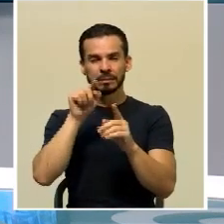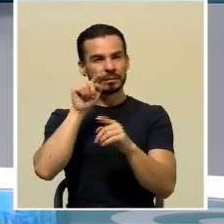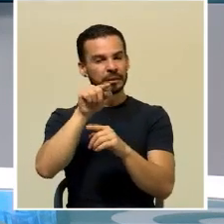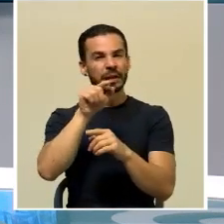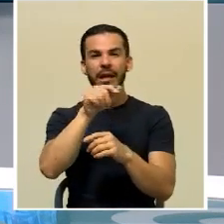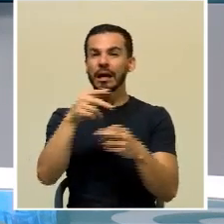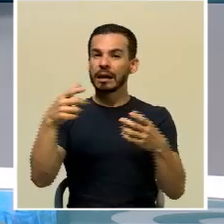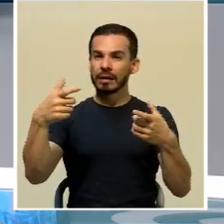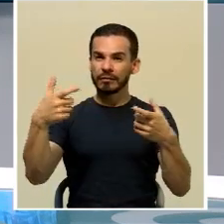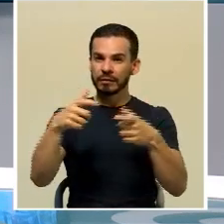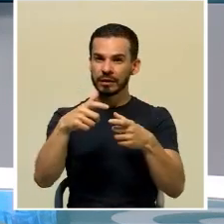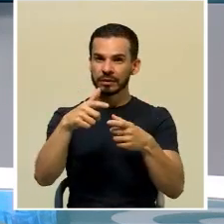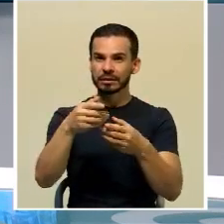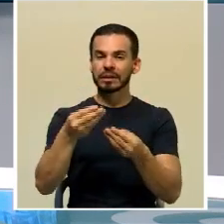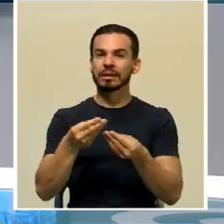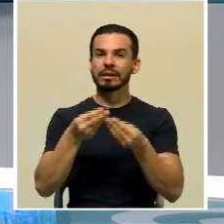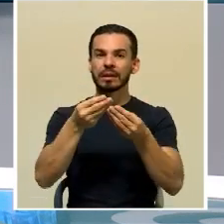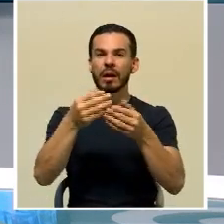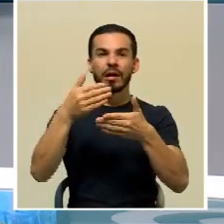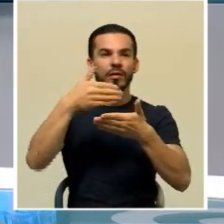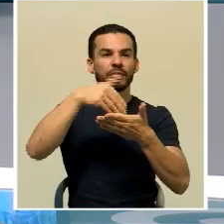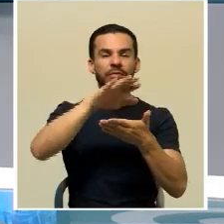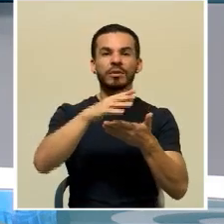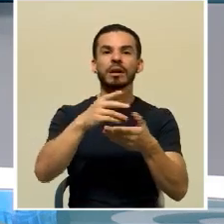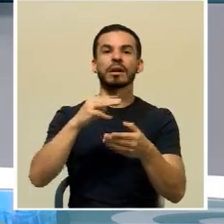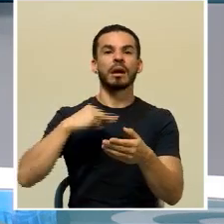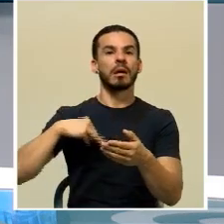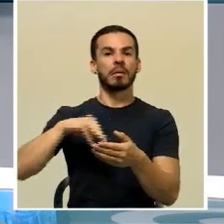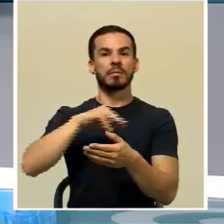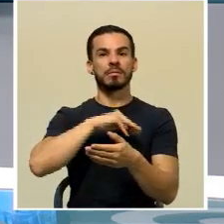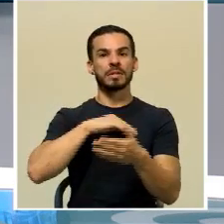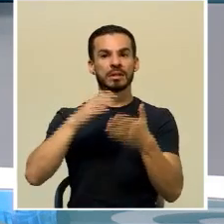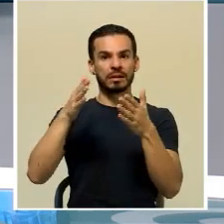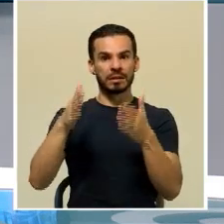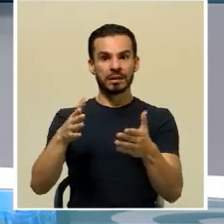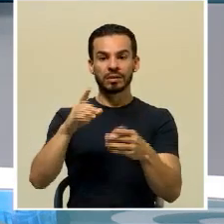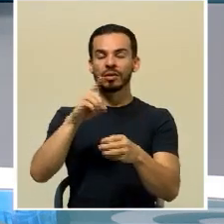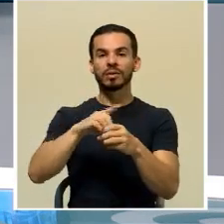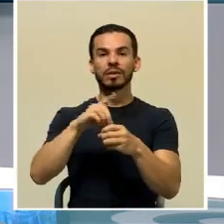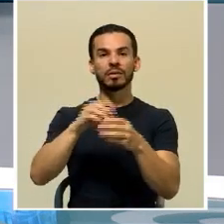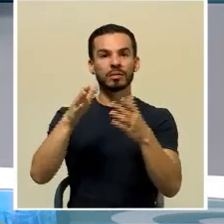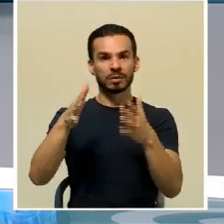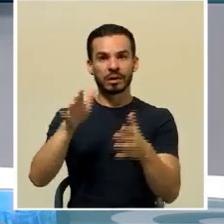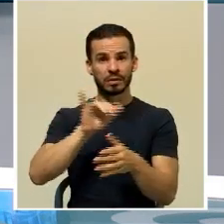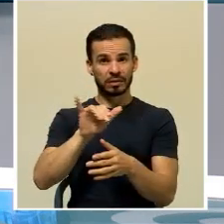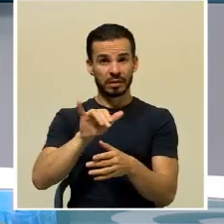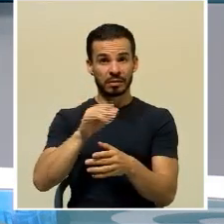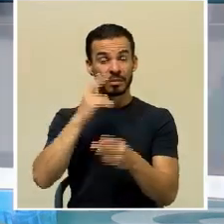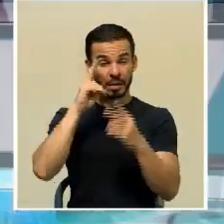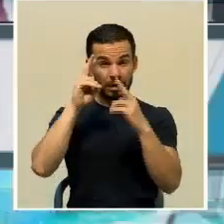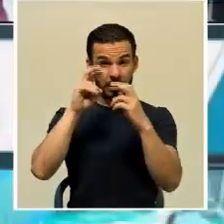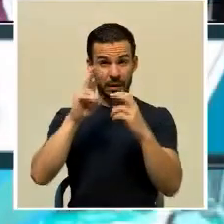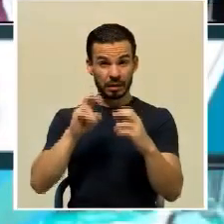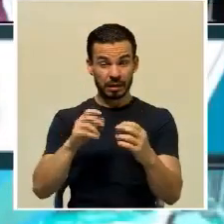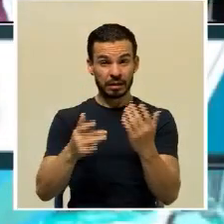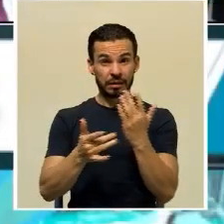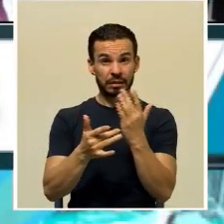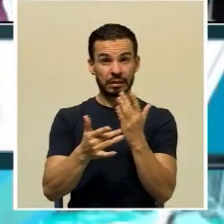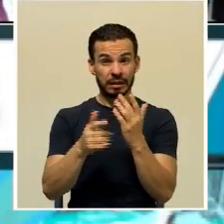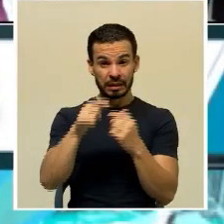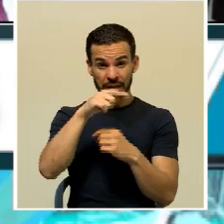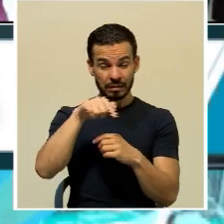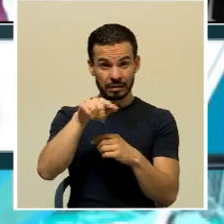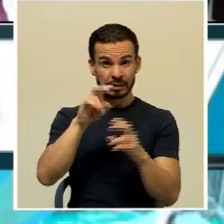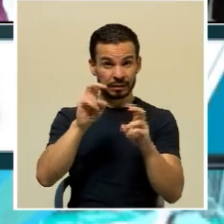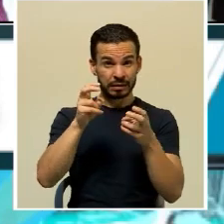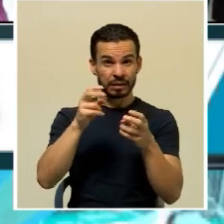de que el recorte dejaría por fuera a ministros y diputados. Para analizar técnicamente el tema,